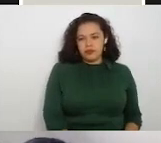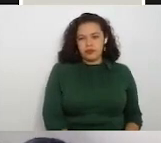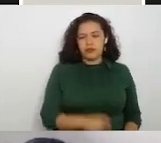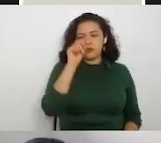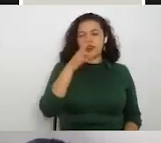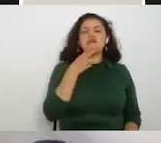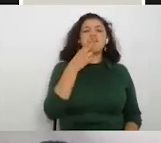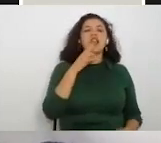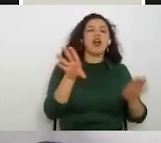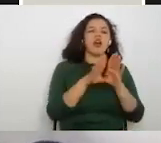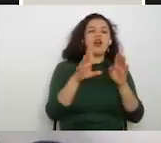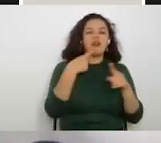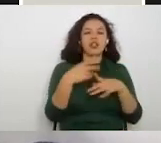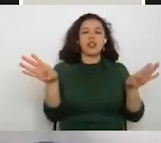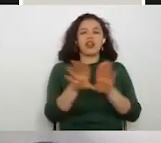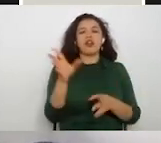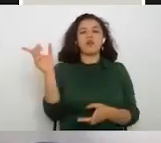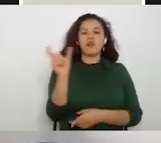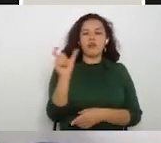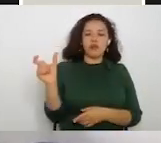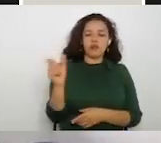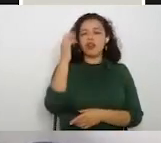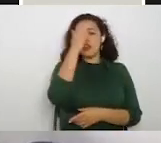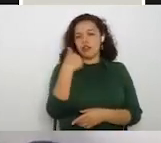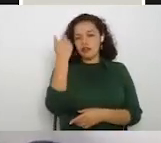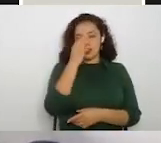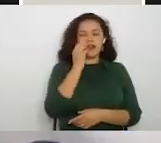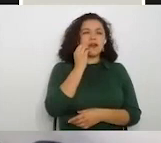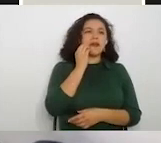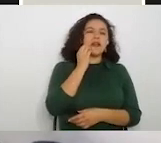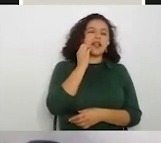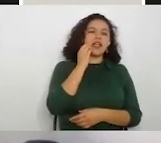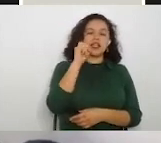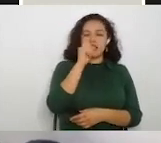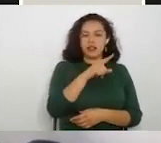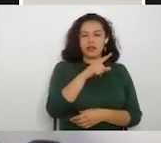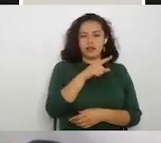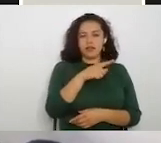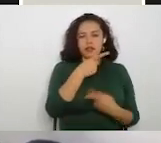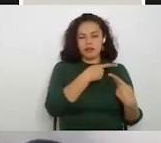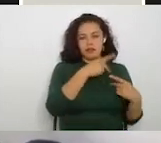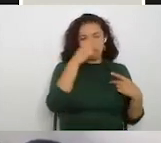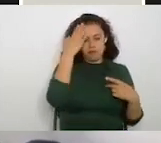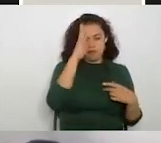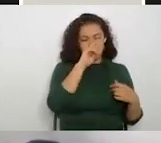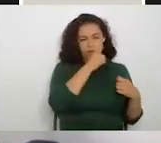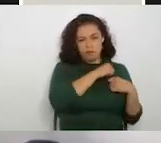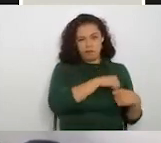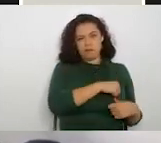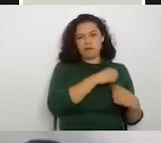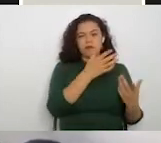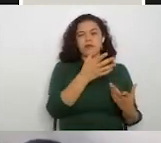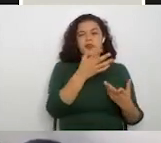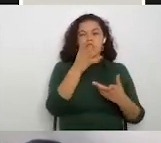usar, quién, cómo, cuándo se hará, las revisiones, así como la autorización del titular de la dependencia.